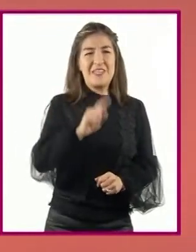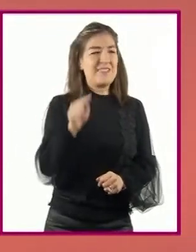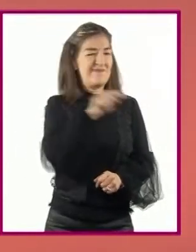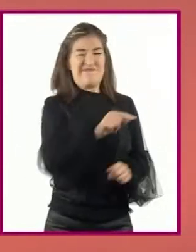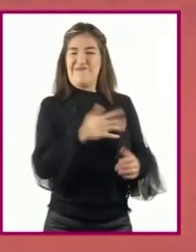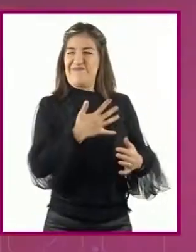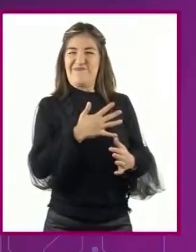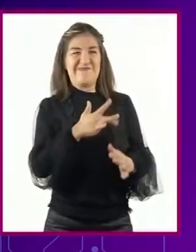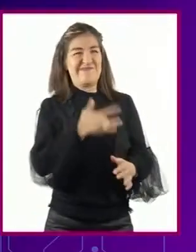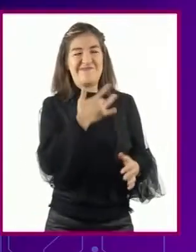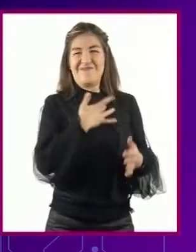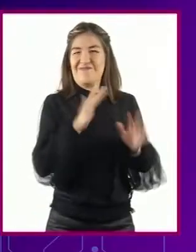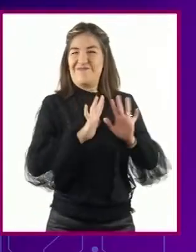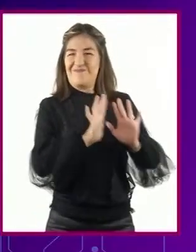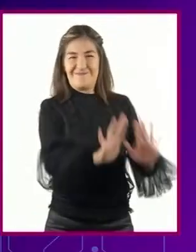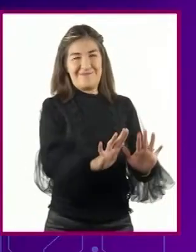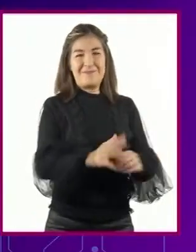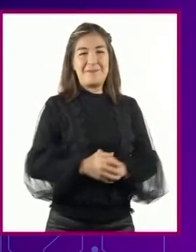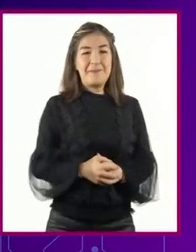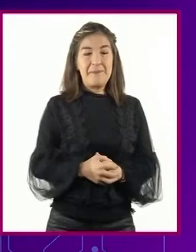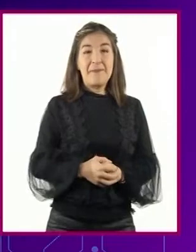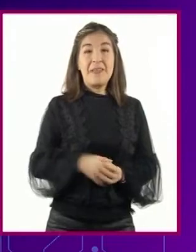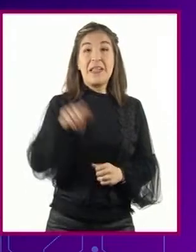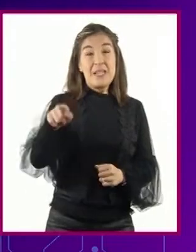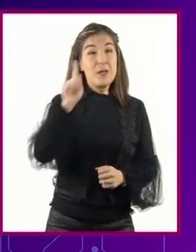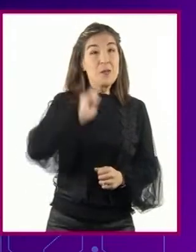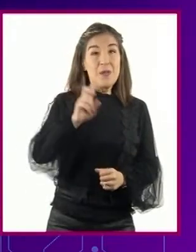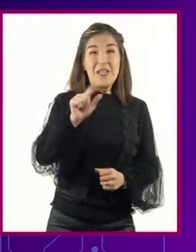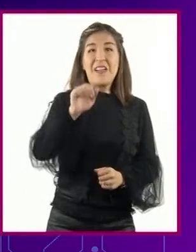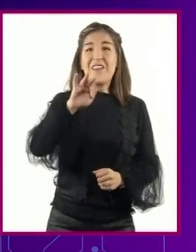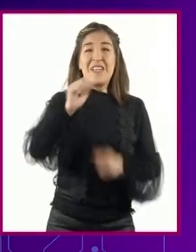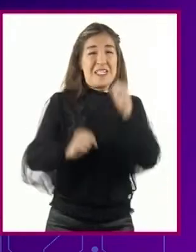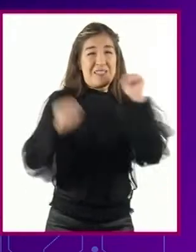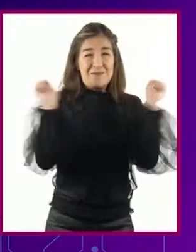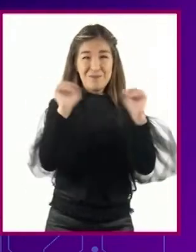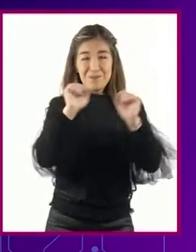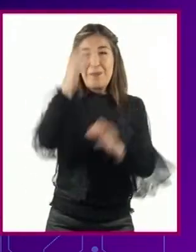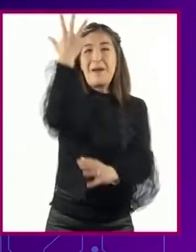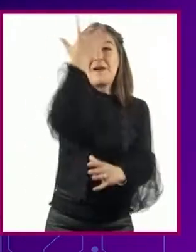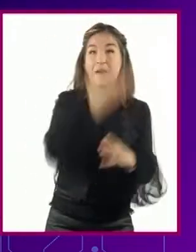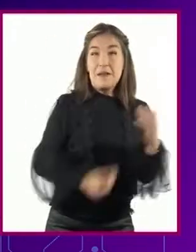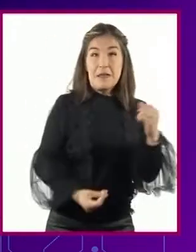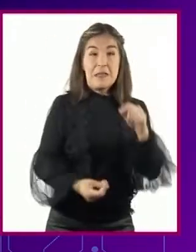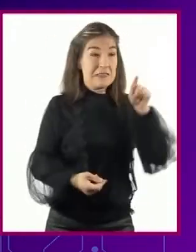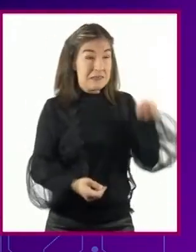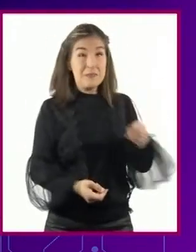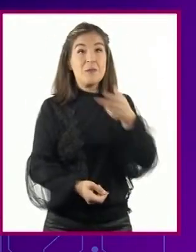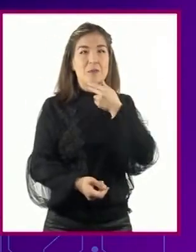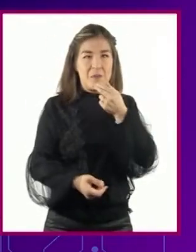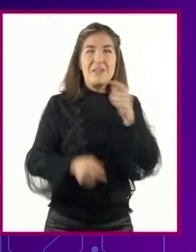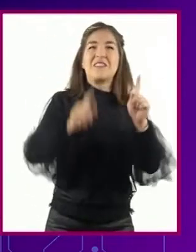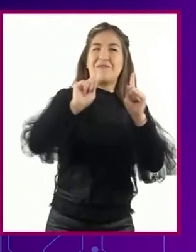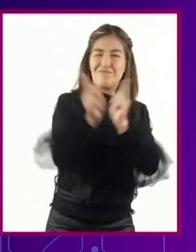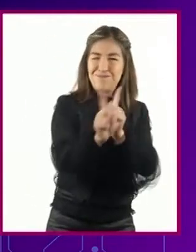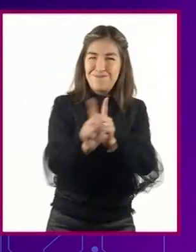él. Dafne corrió para huir de Apolo y el dios la persiguió